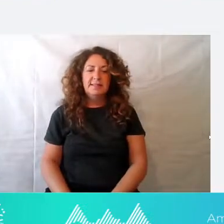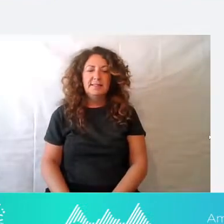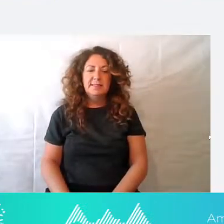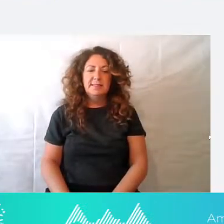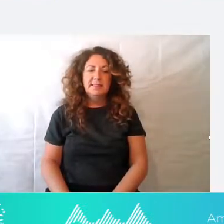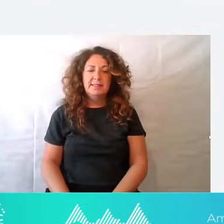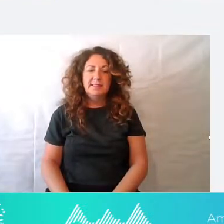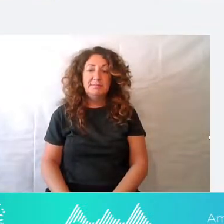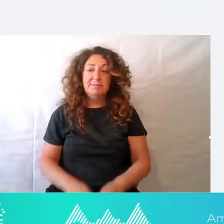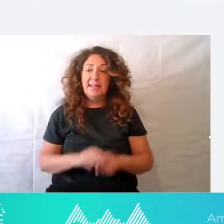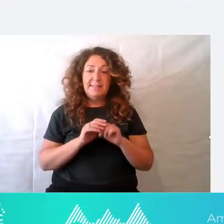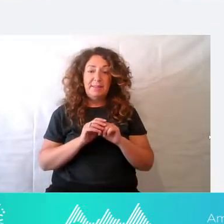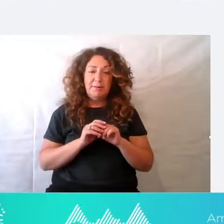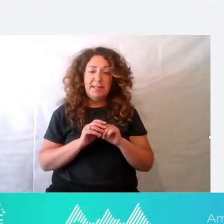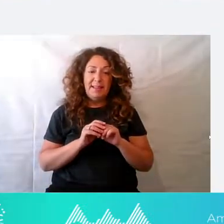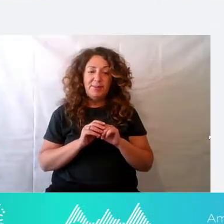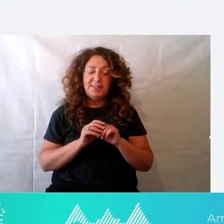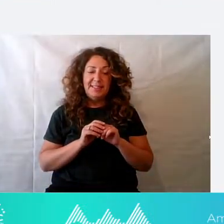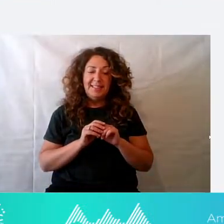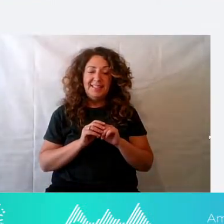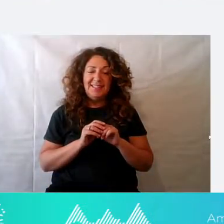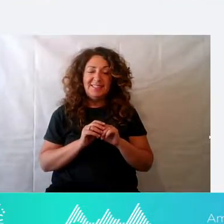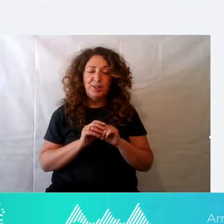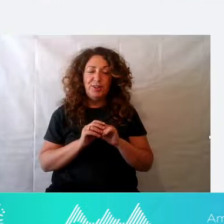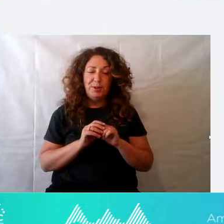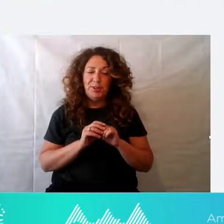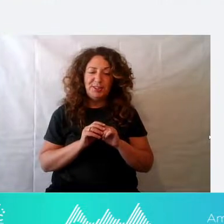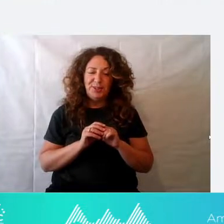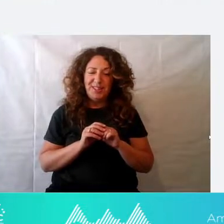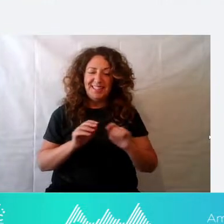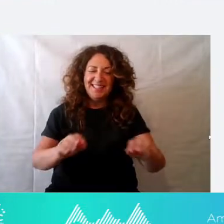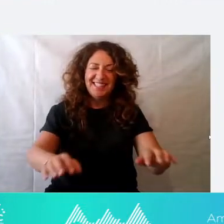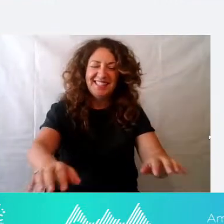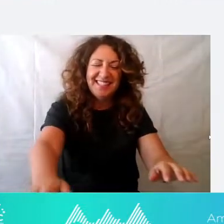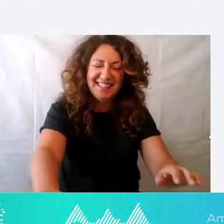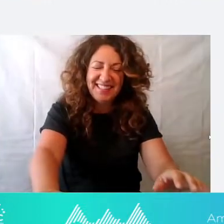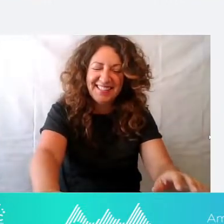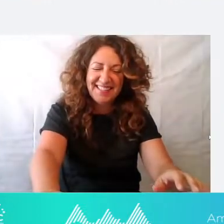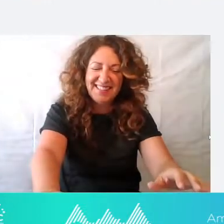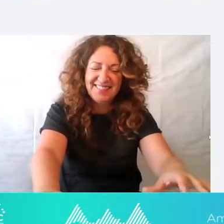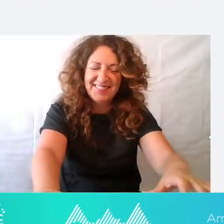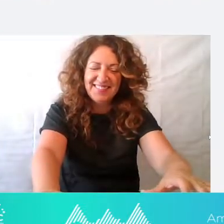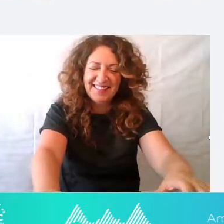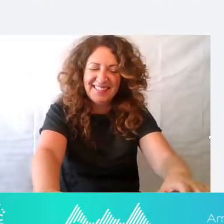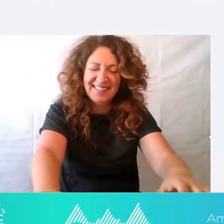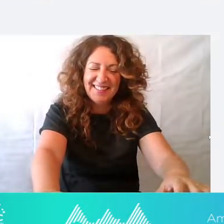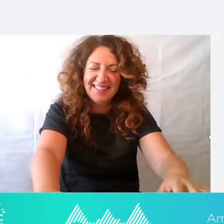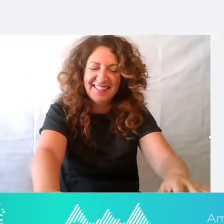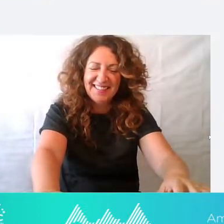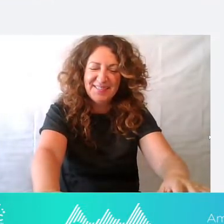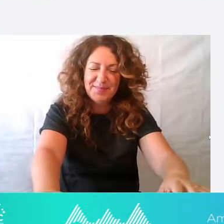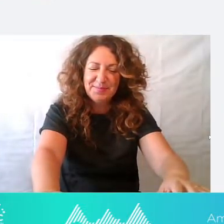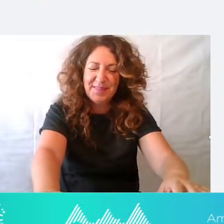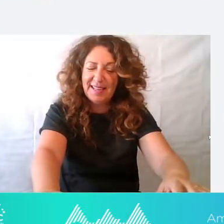podemos ver si tiene una línea muy clara internacional que es que nuestros productos sean cada vez más